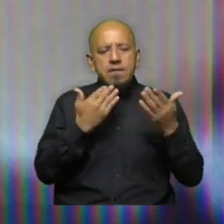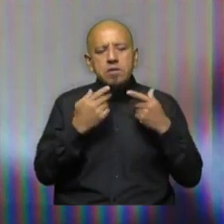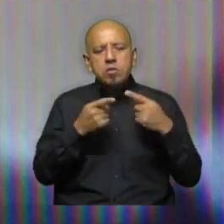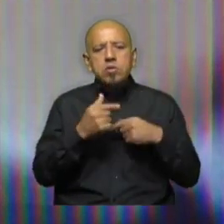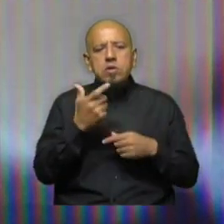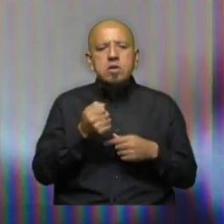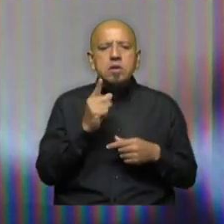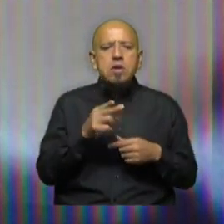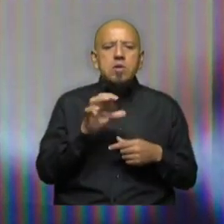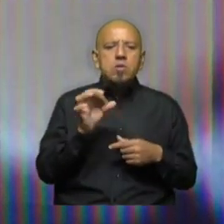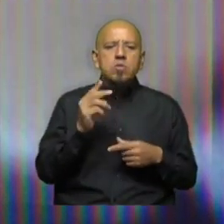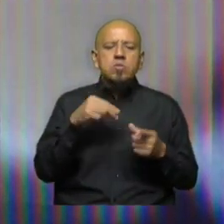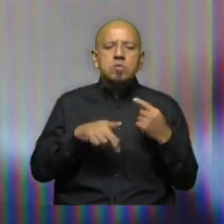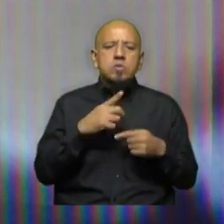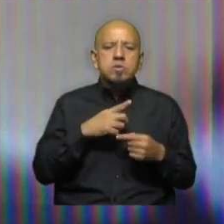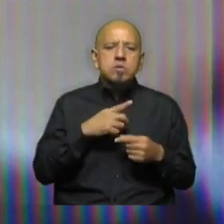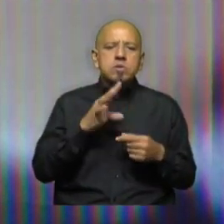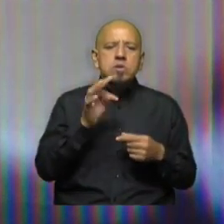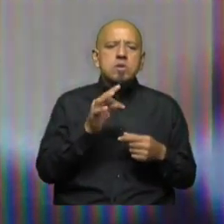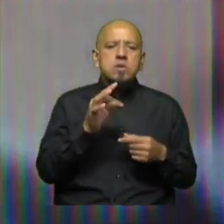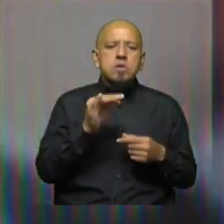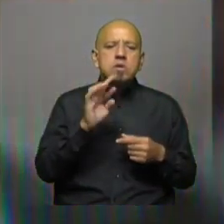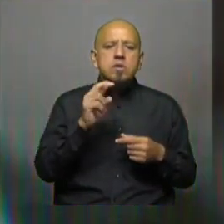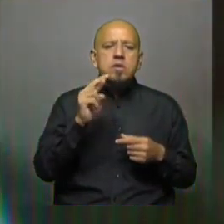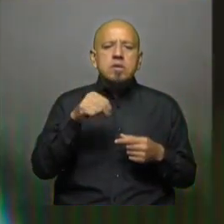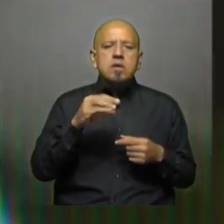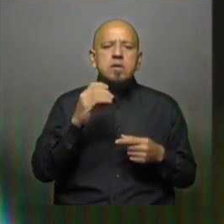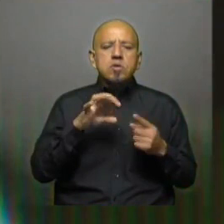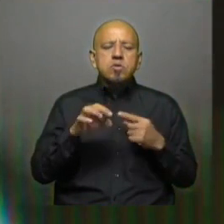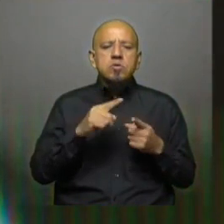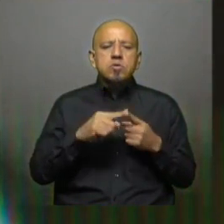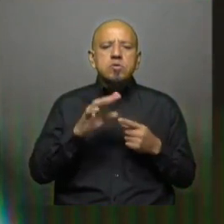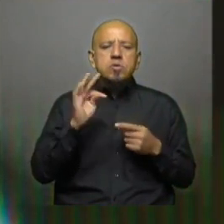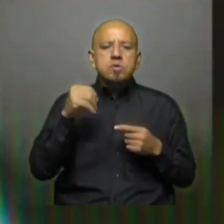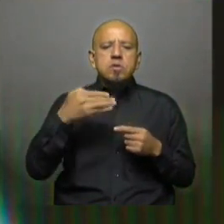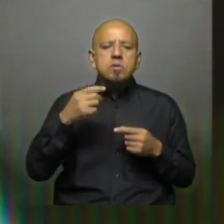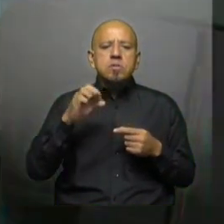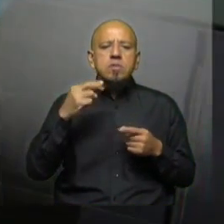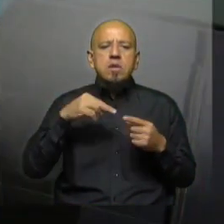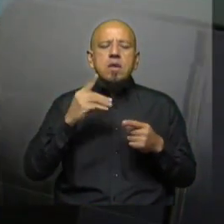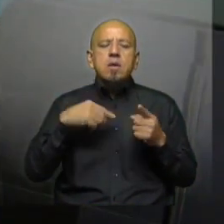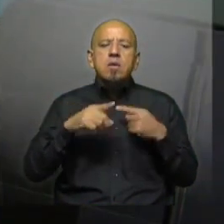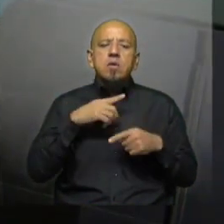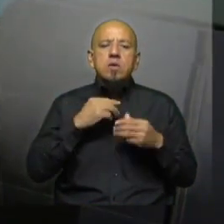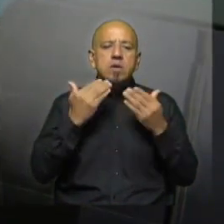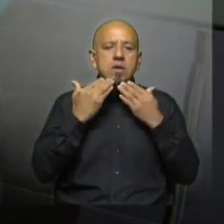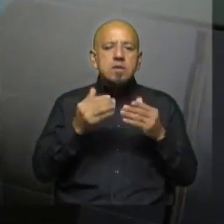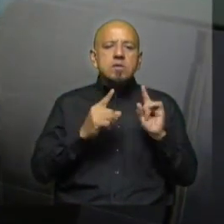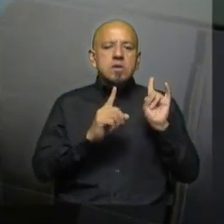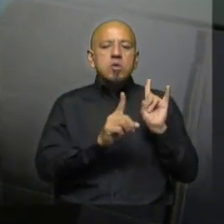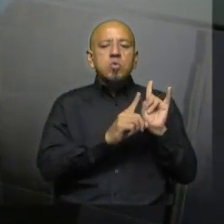de Tiranos Temblad, que está la frase de Gracias YouTube, nos dice, pero ustedes saben que yo era el que